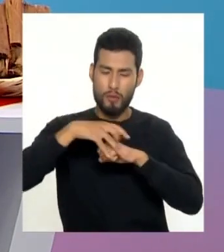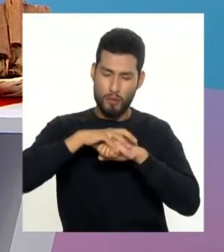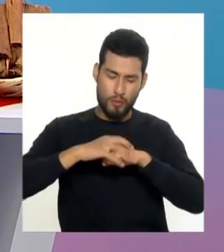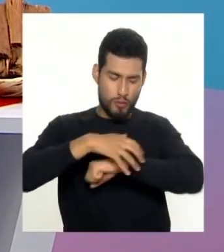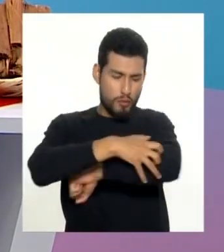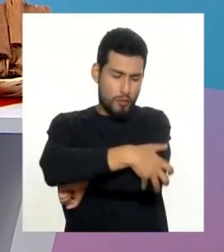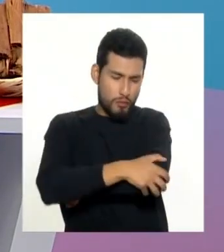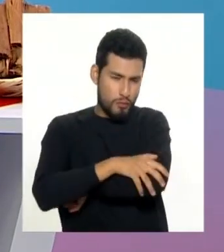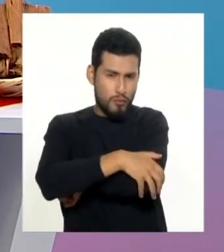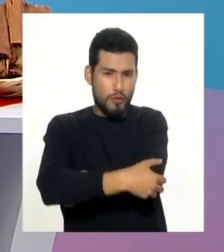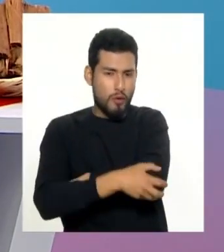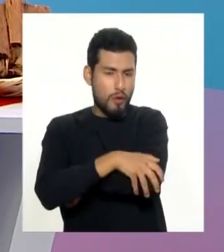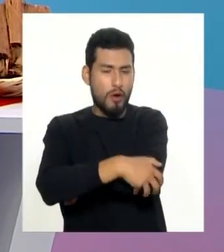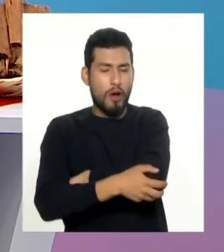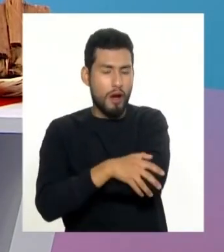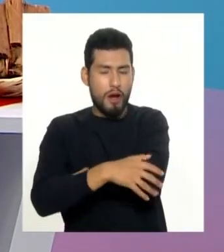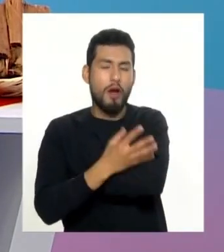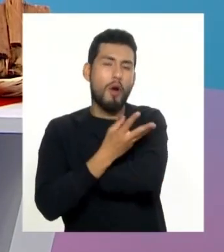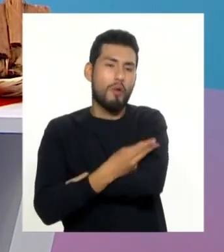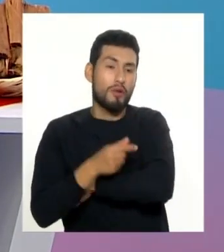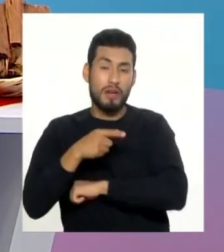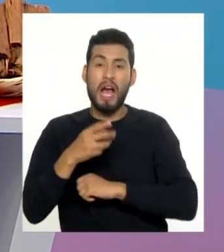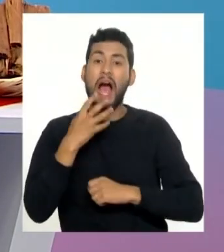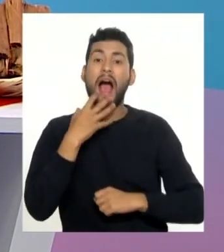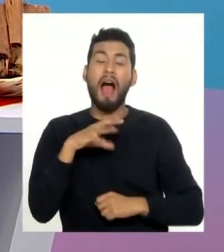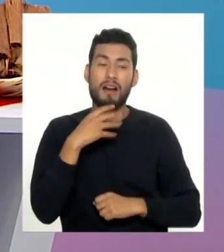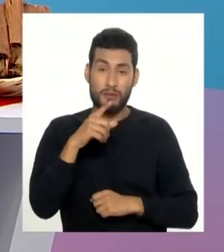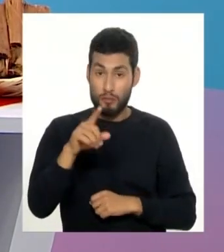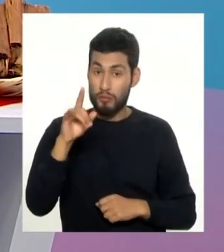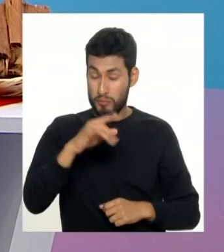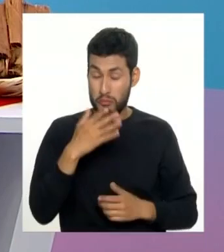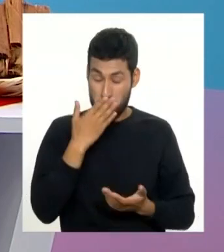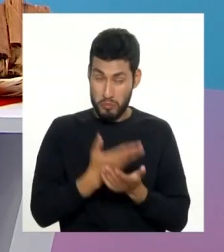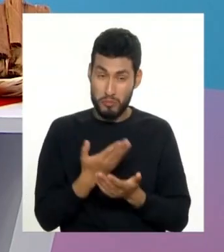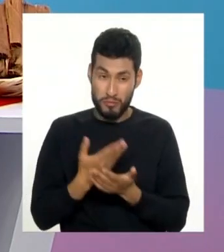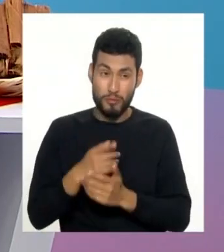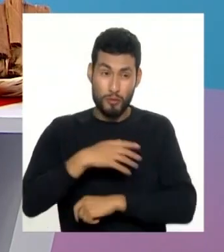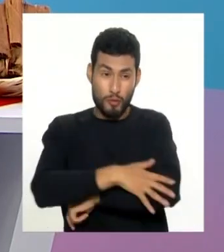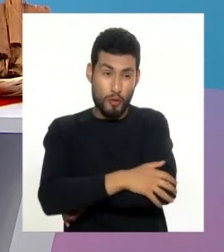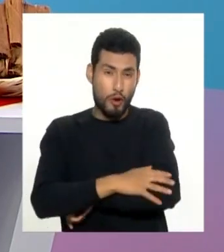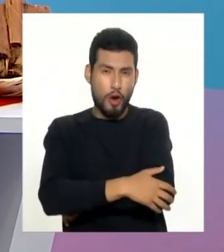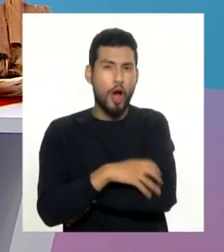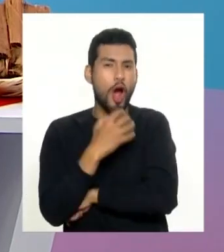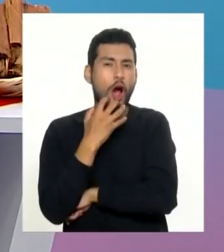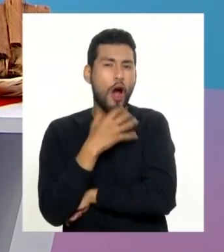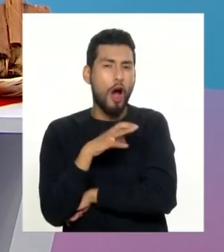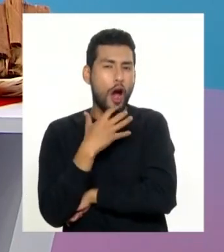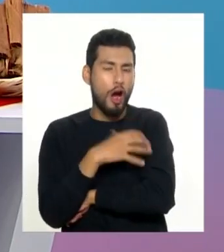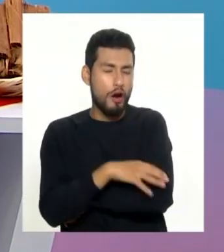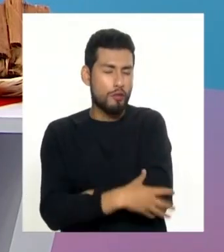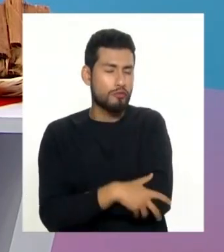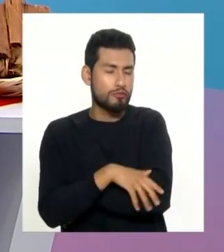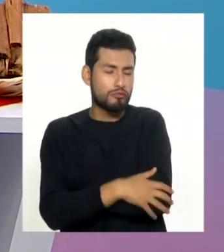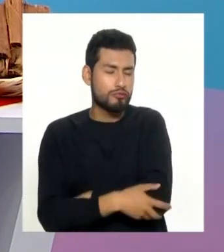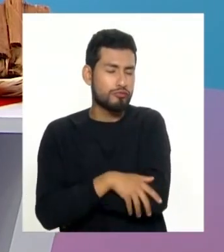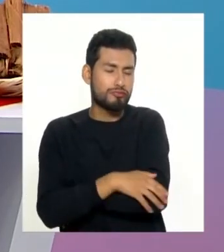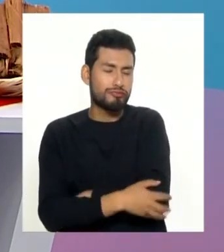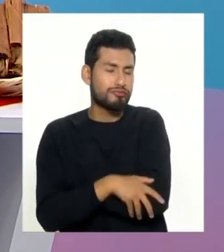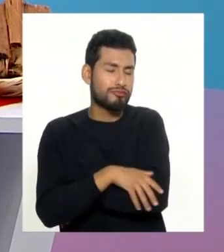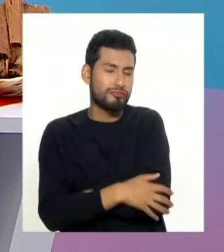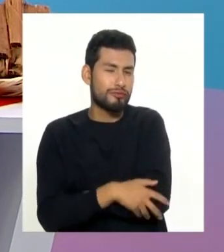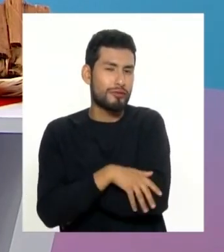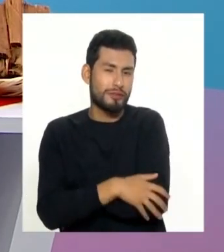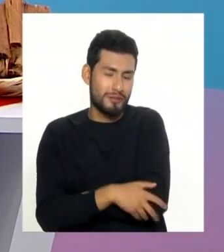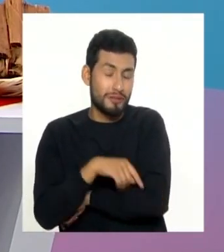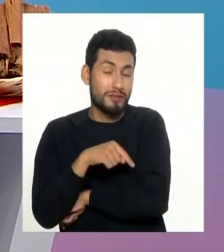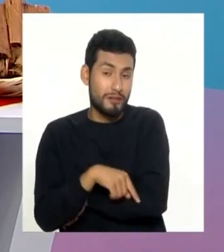las articulaciones. Una planta que produce mucho calor. Pruébela y va a ver cómo le va a calentar la zona donde usted se está sobando el